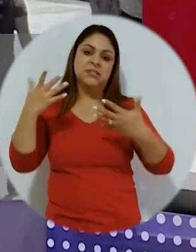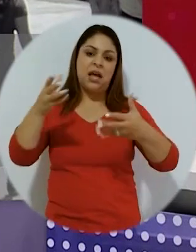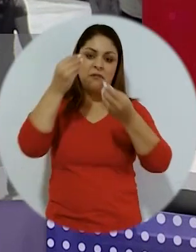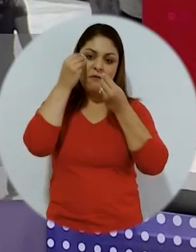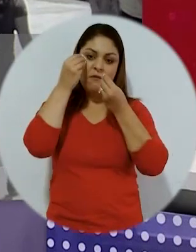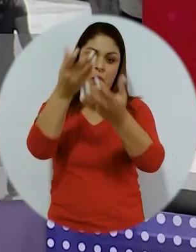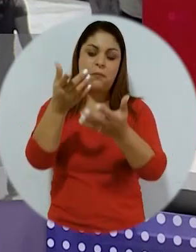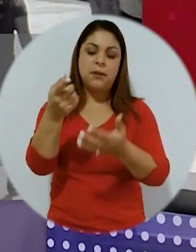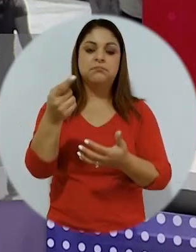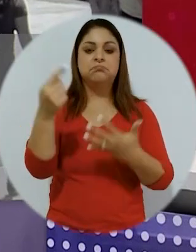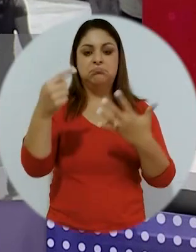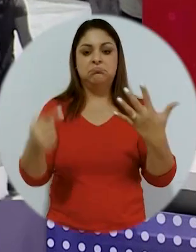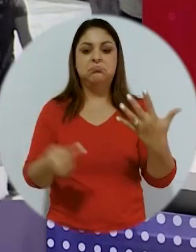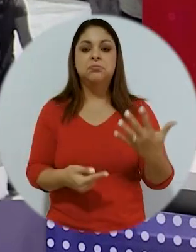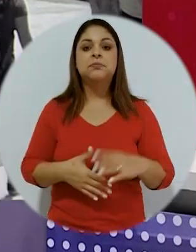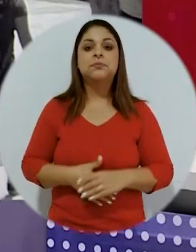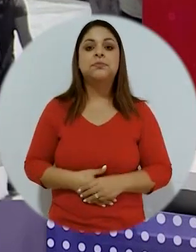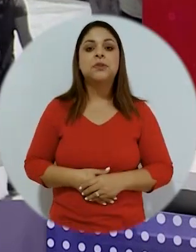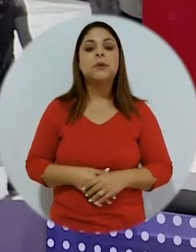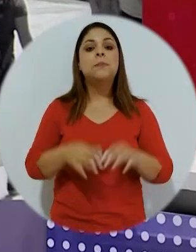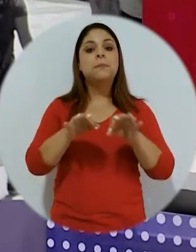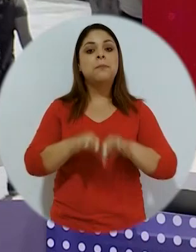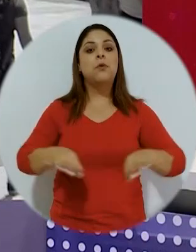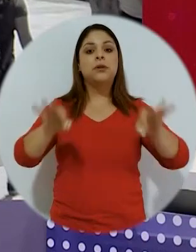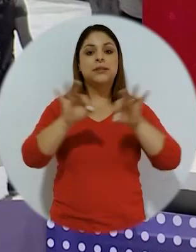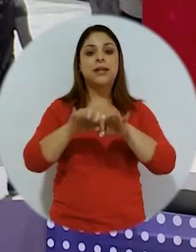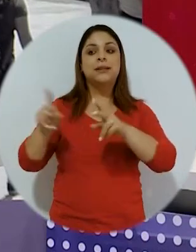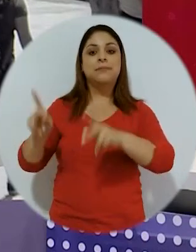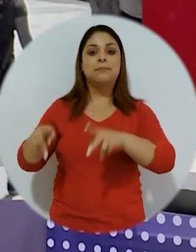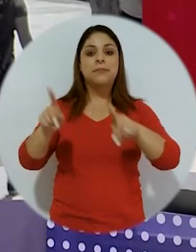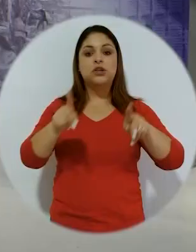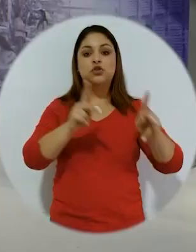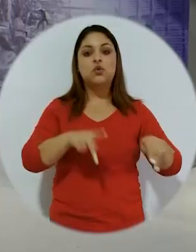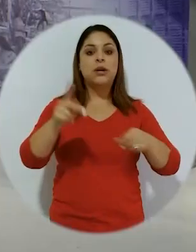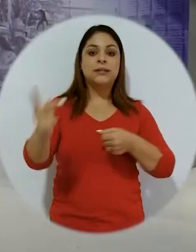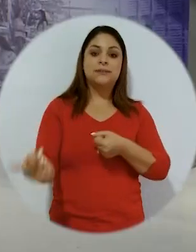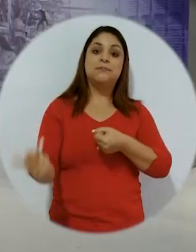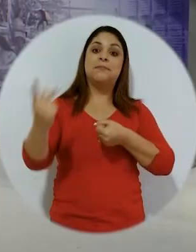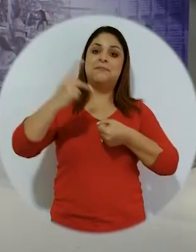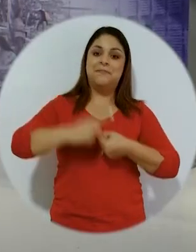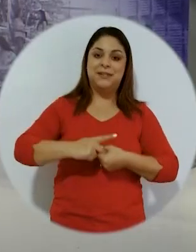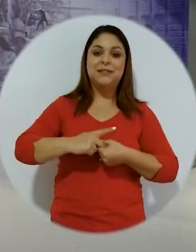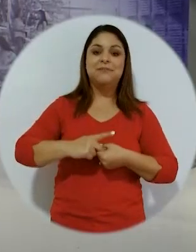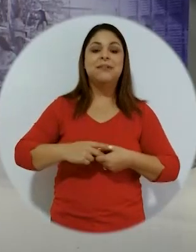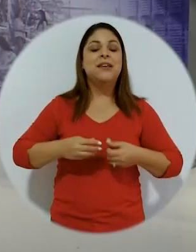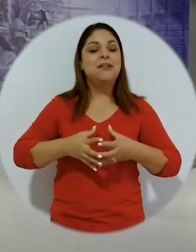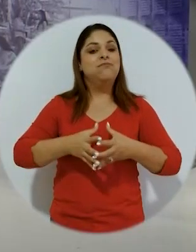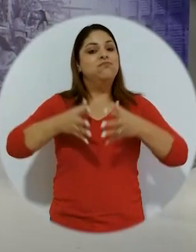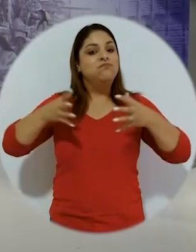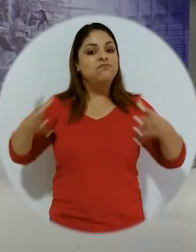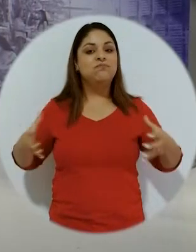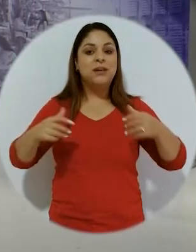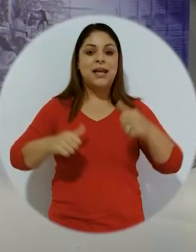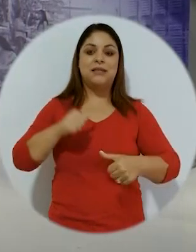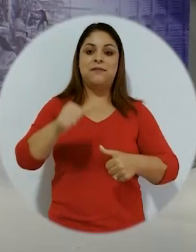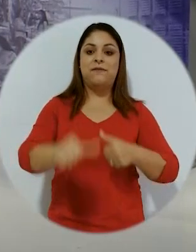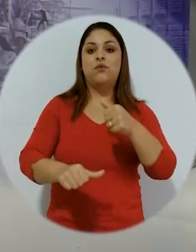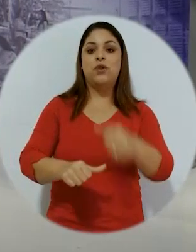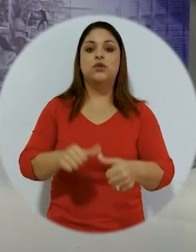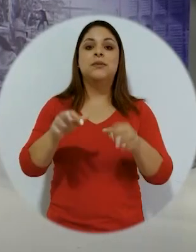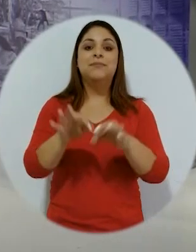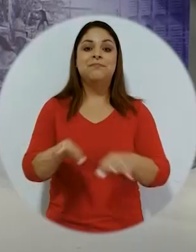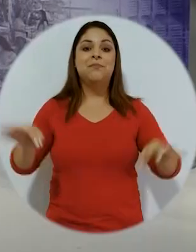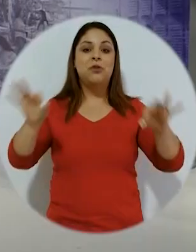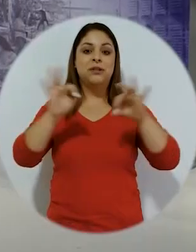través de lo que ya nos indicaron las compañeras. Aquí lo más importante es que la gente participe y que pues hagamos crecer este esfuerzo